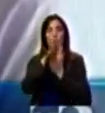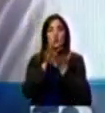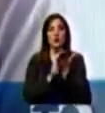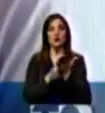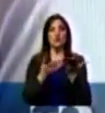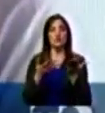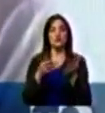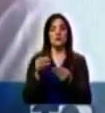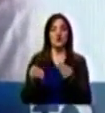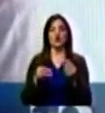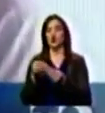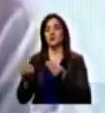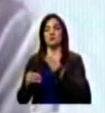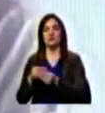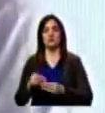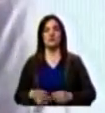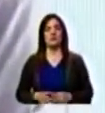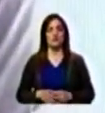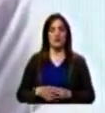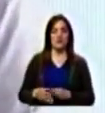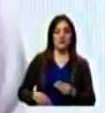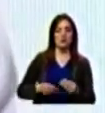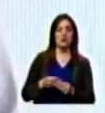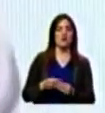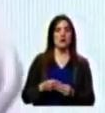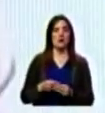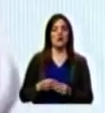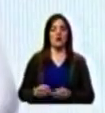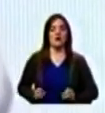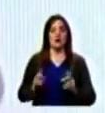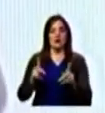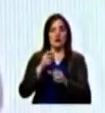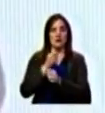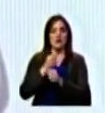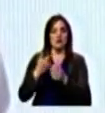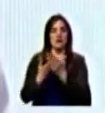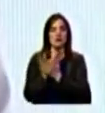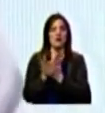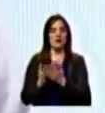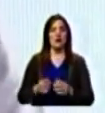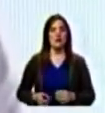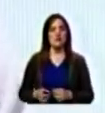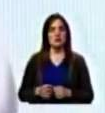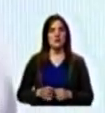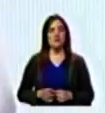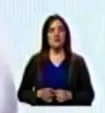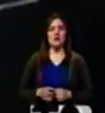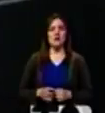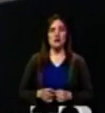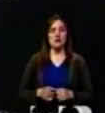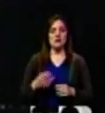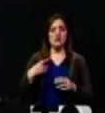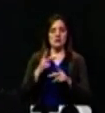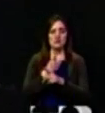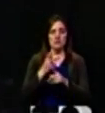proyecto, es la idea de los inversionistas. Pasa por la inversión, pasa por la generación de empleo, pasa por la generación de nuevas oportunidades, por el encadenamiento productivo.